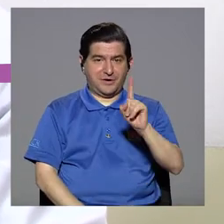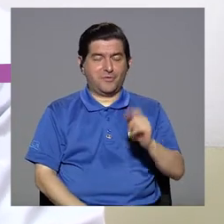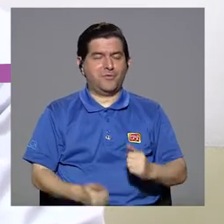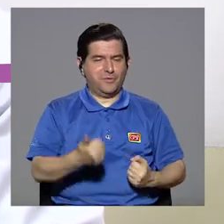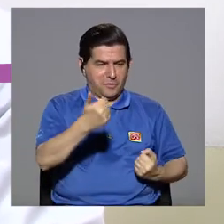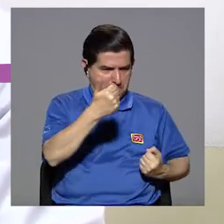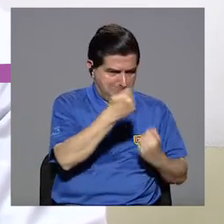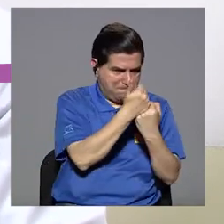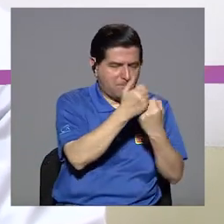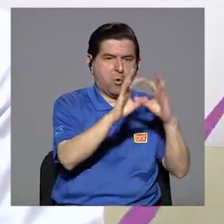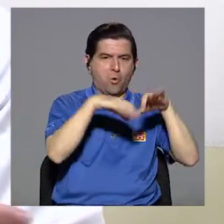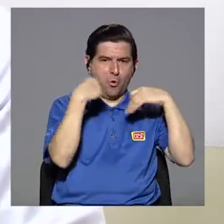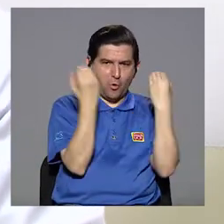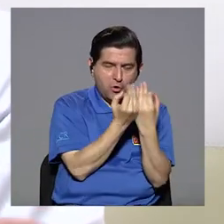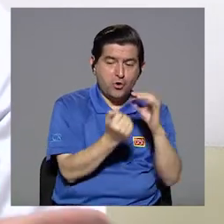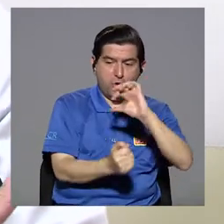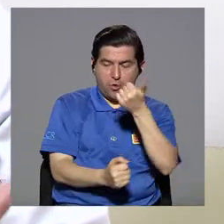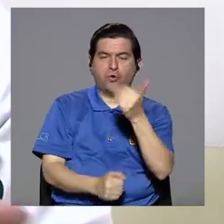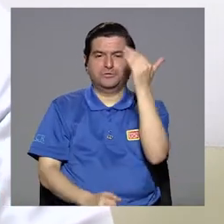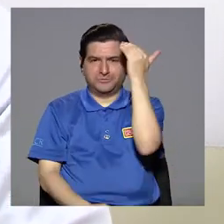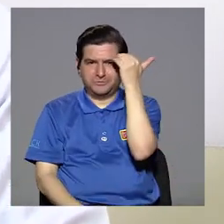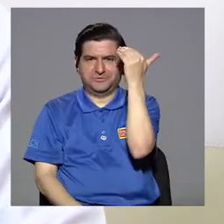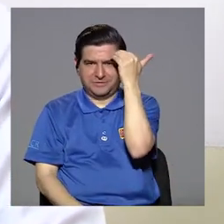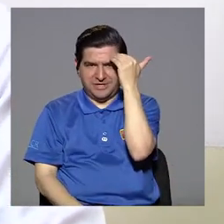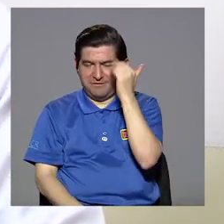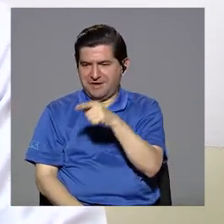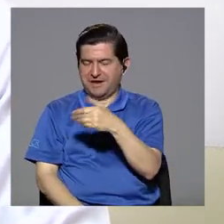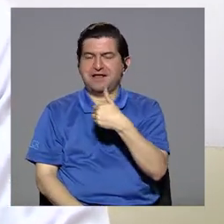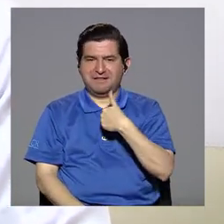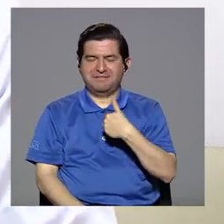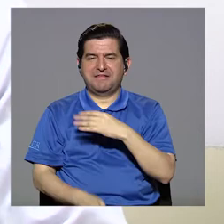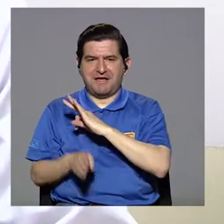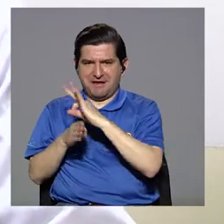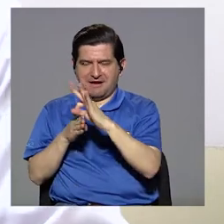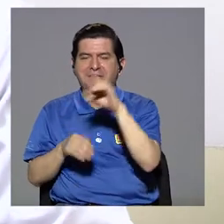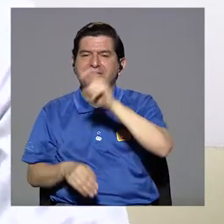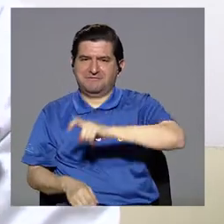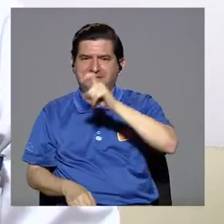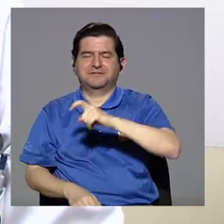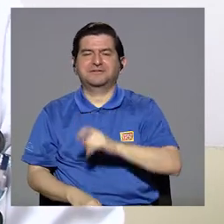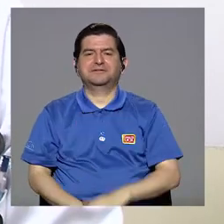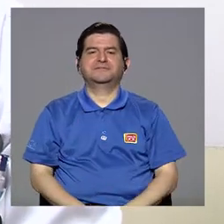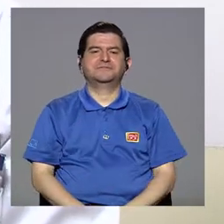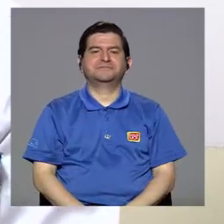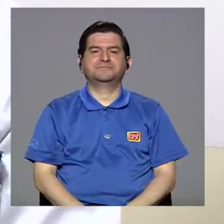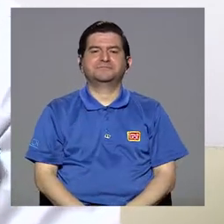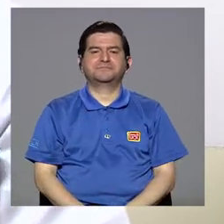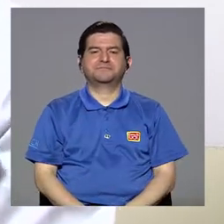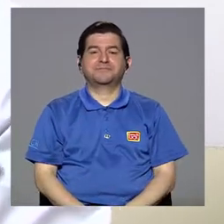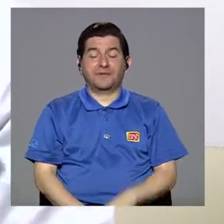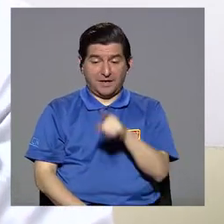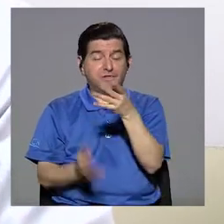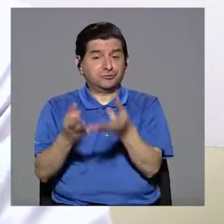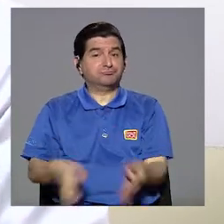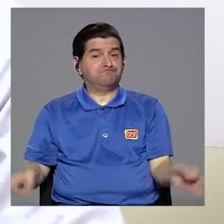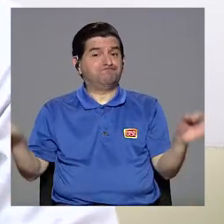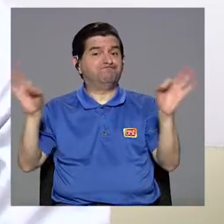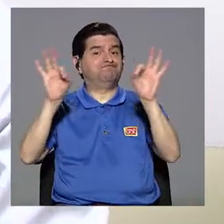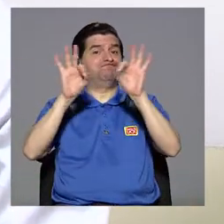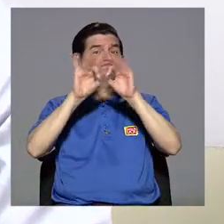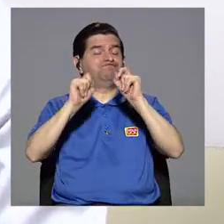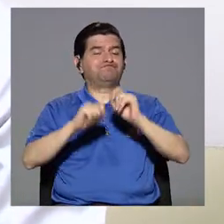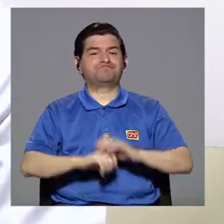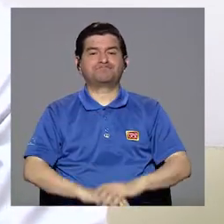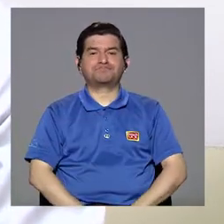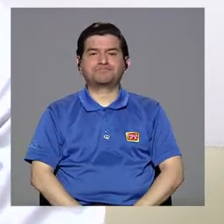por un lado a sentir el apoyo de la familia y por otro lado saber que está recibiendo tratamiento que requiere es muy